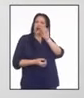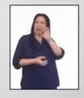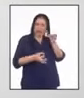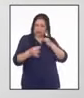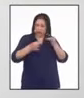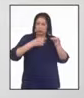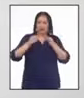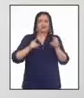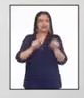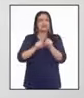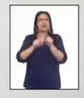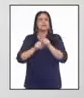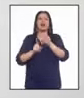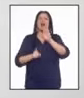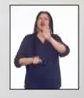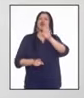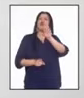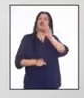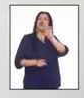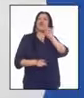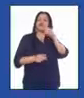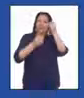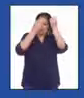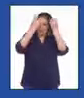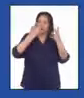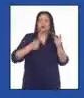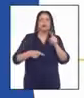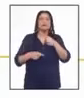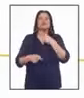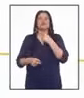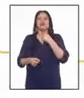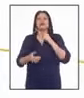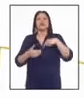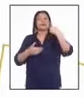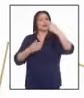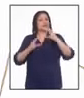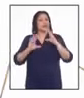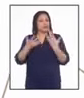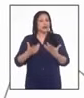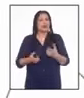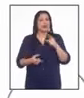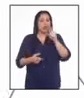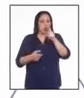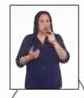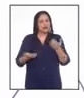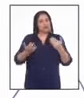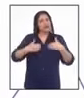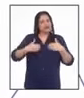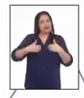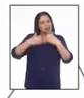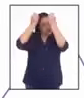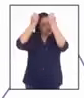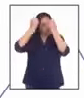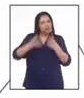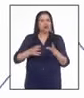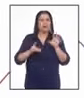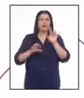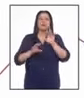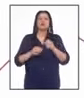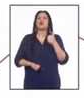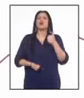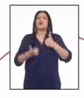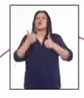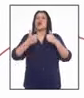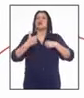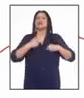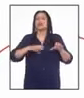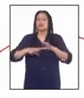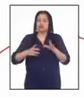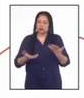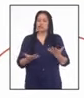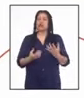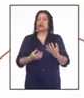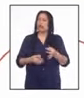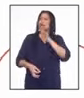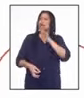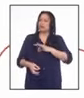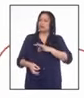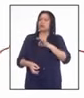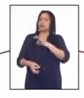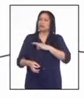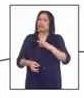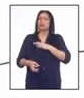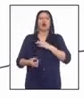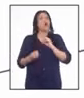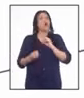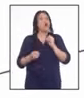me gustaría que para el siguiente programa recolecten información sobre acciones que hayan favorecido y